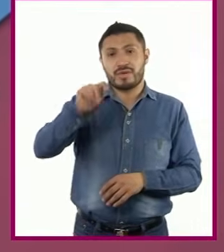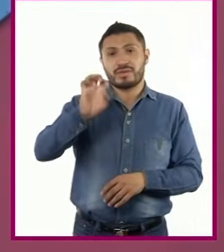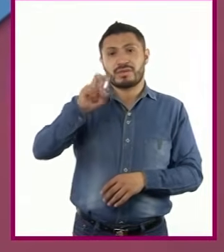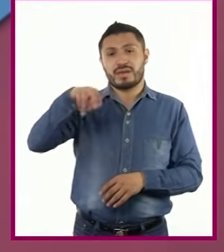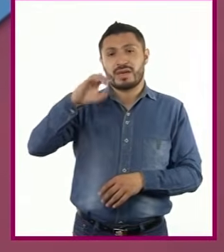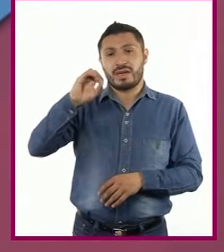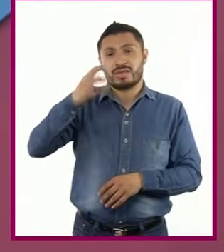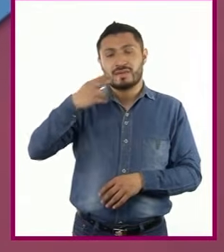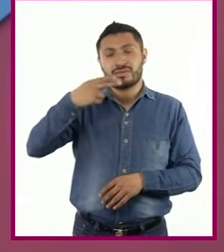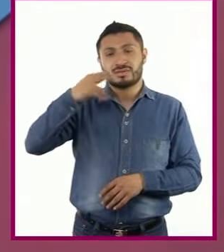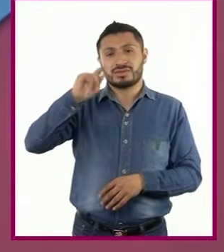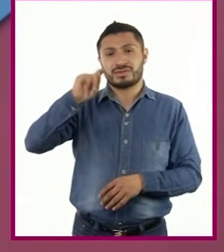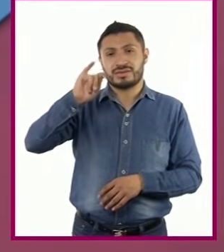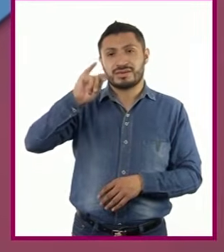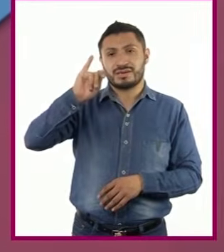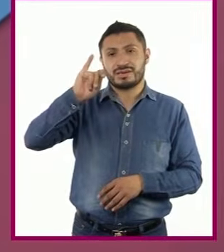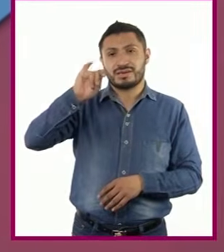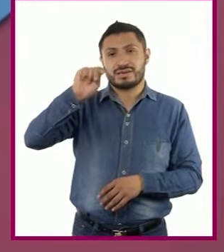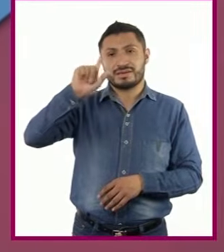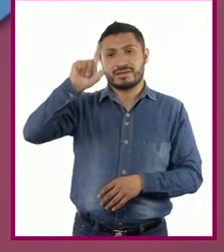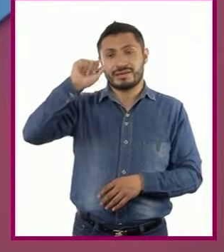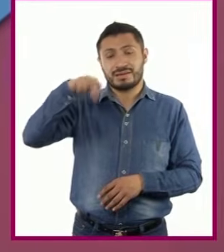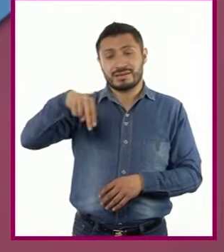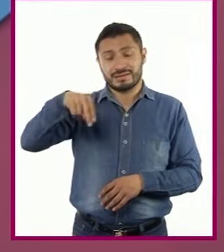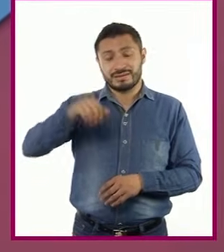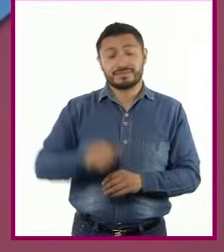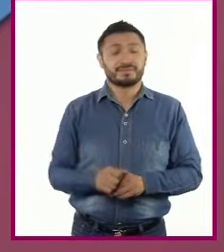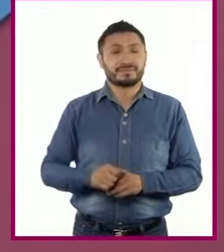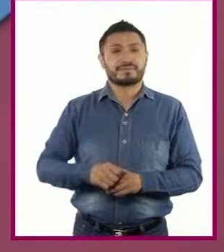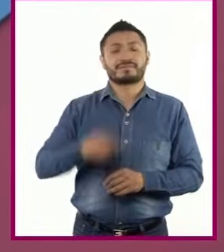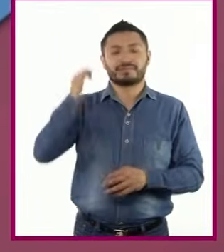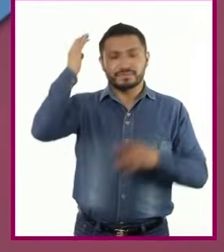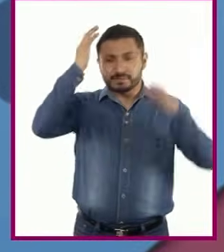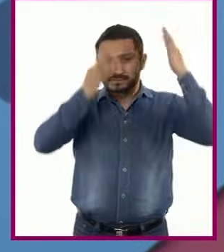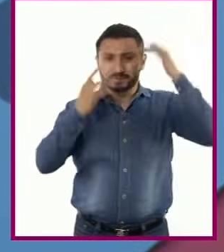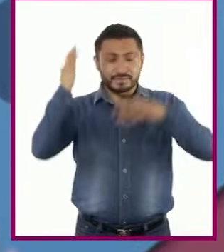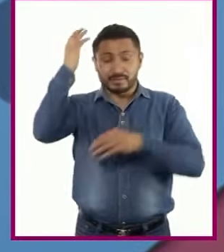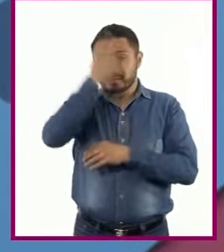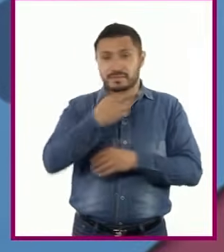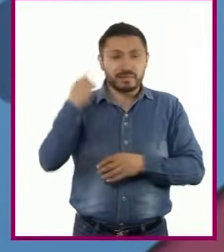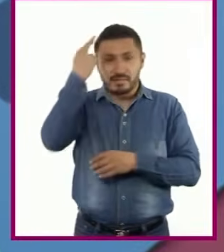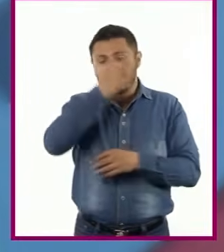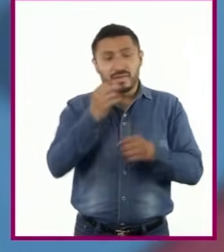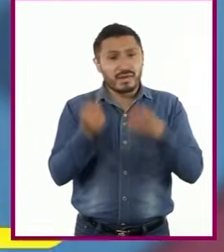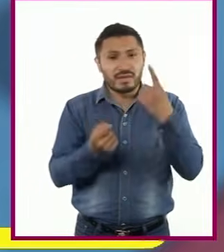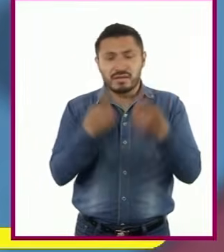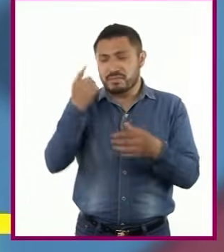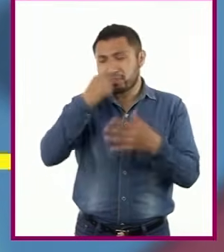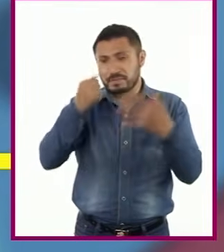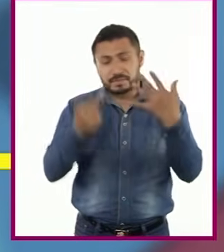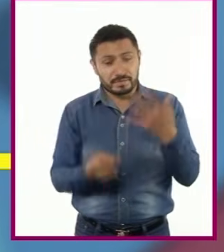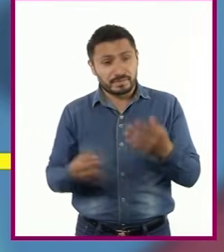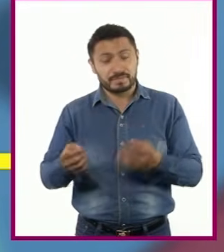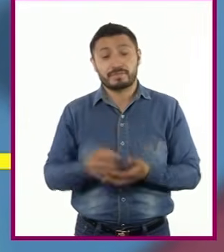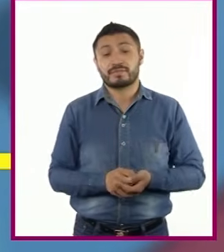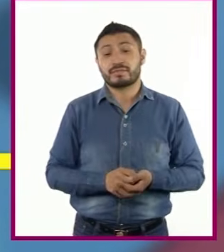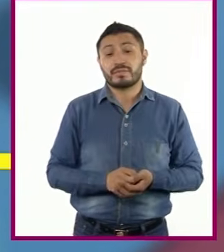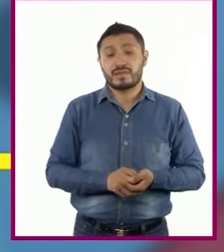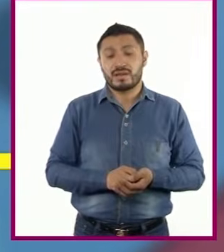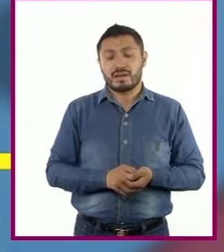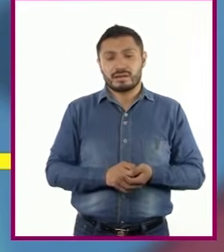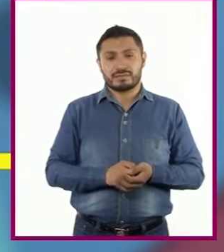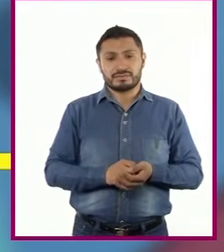y analizaremos algunos de los factores que la determinaron. Nos centraremos en revisar el sitio